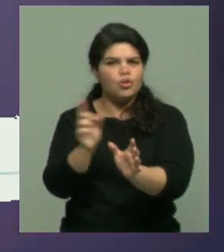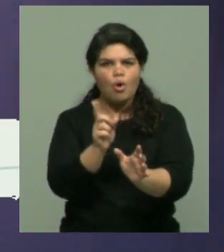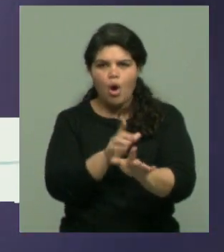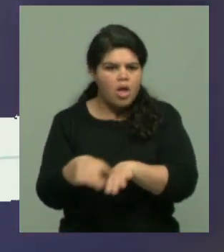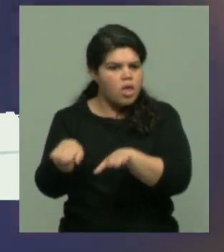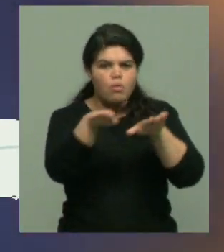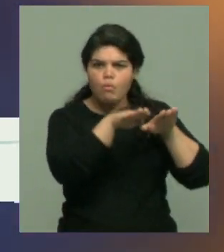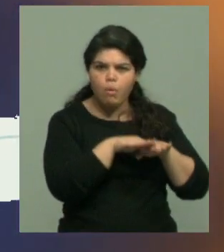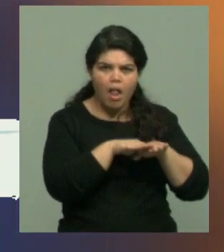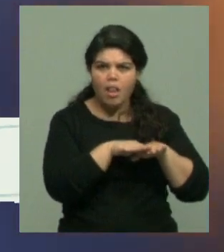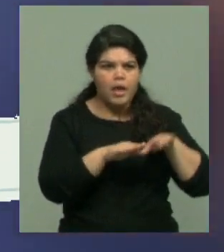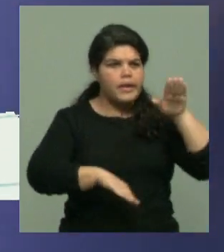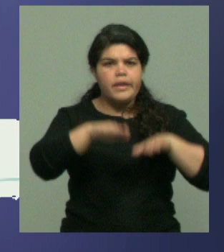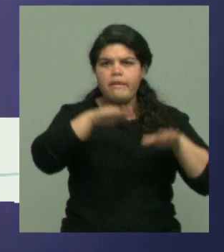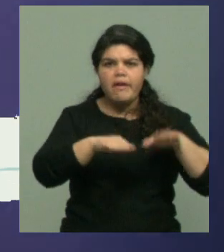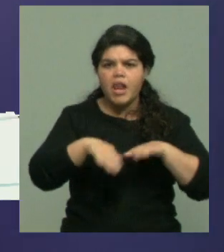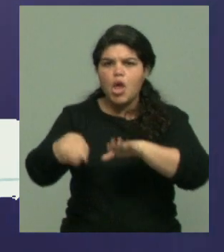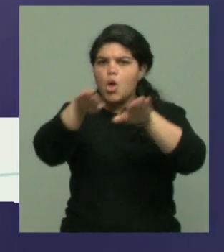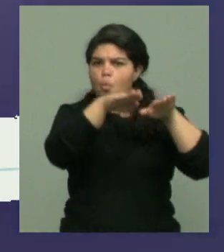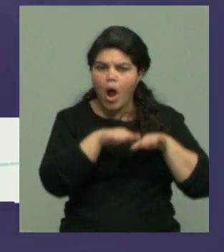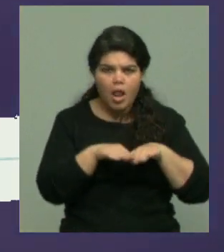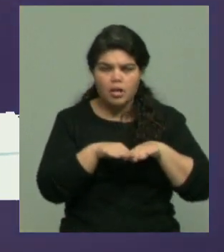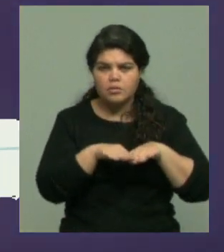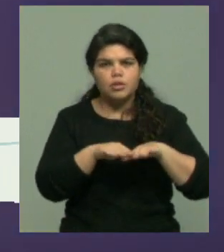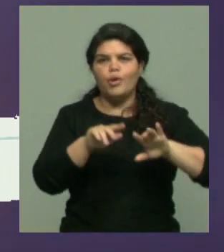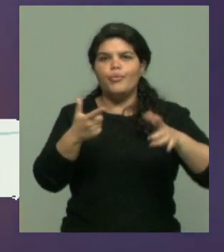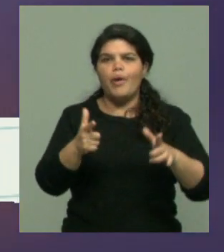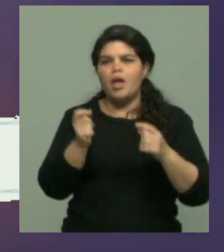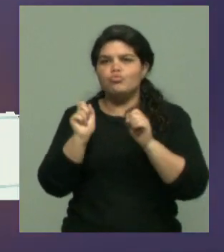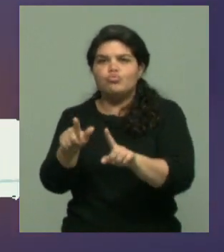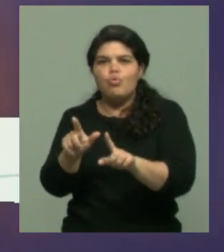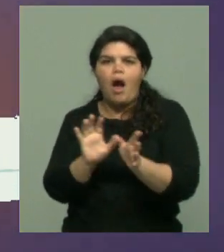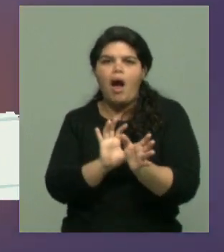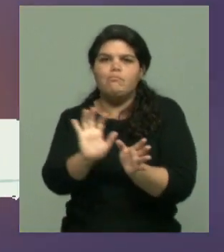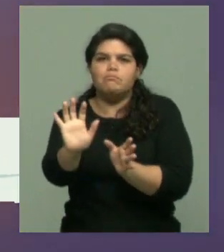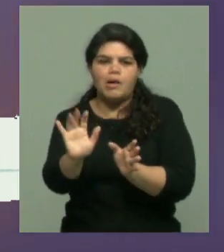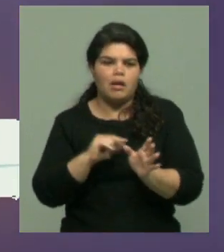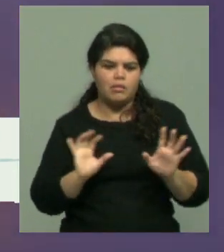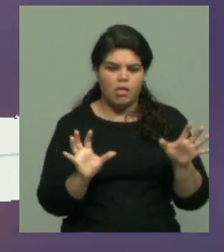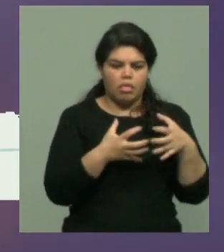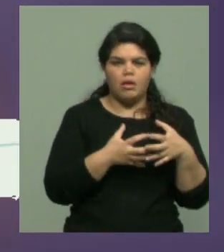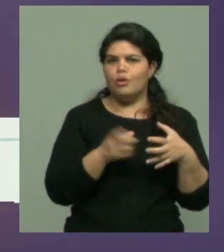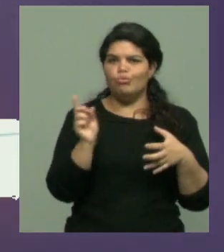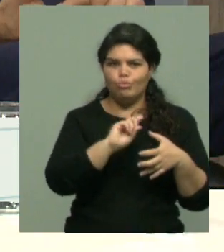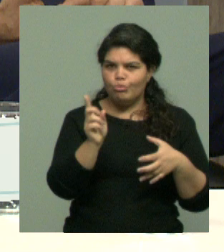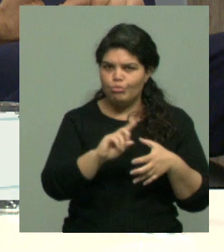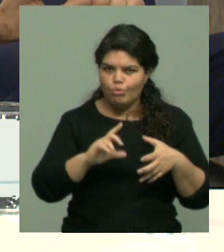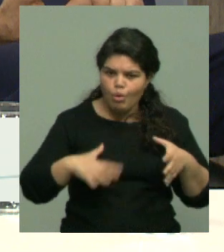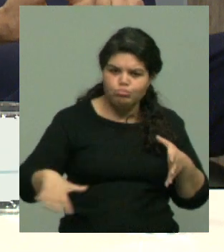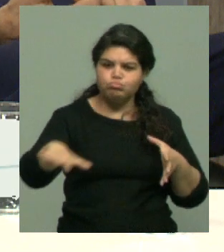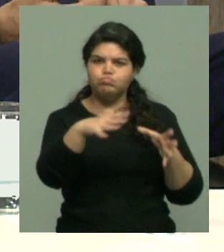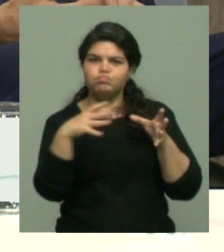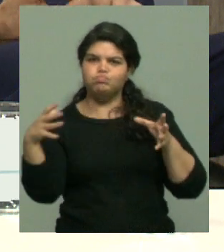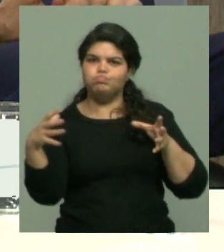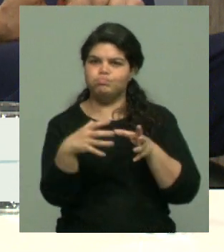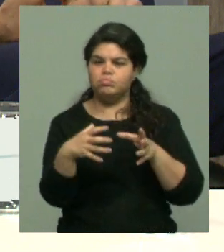nivel, es decir, todo lo que hacemos él lo hace igual, no es que tenga un karate separado. Y la verdad que sí, muestra mucho, mucho esfuerzo y el